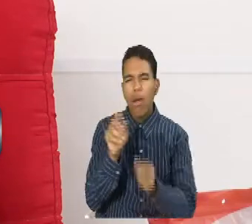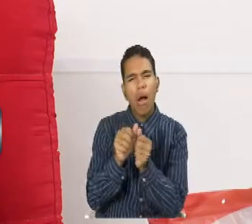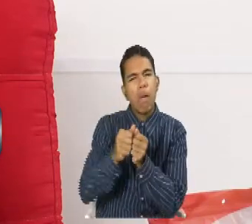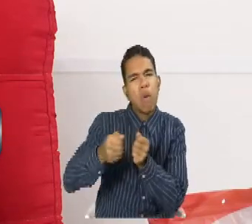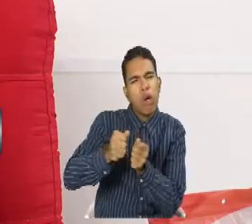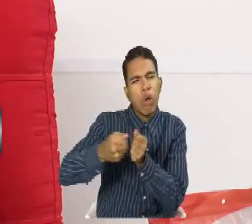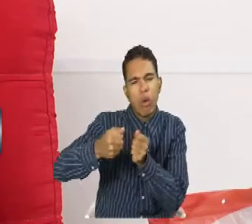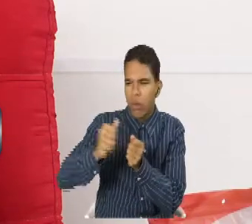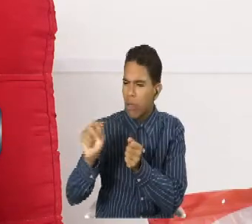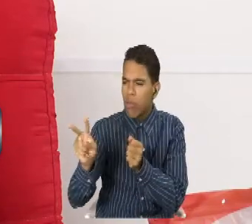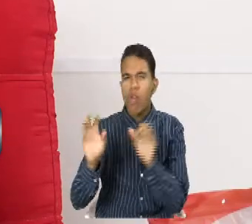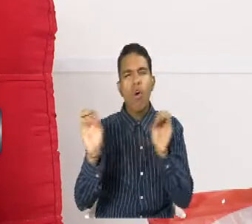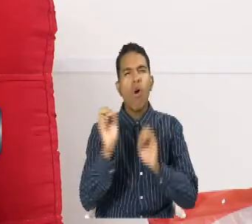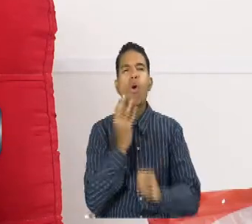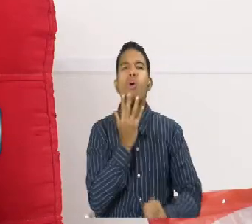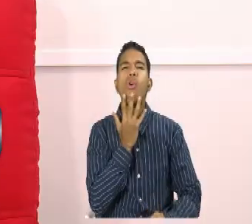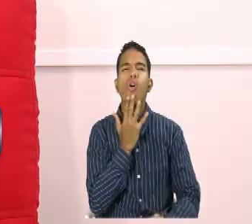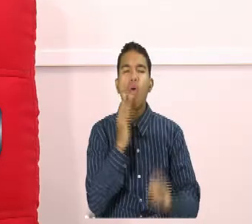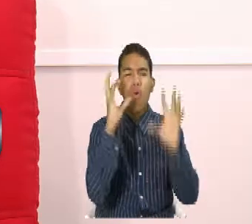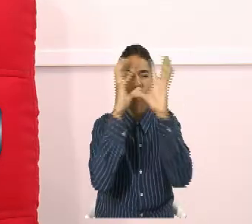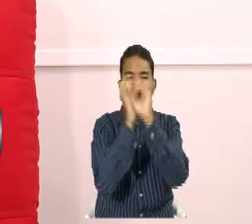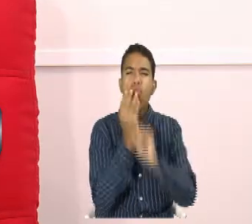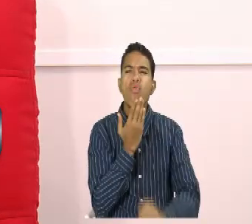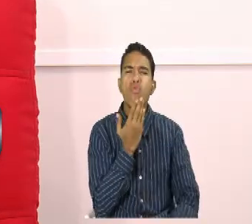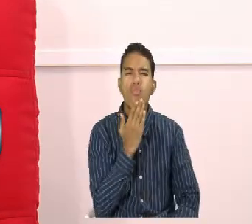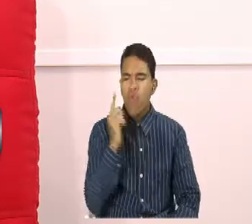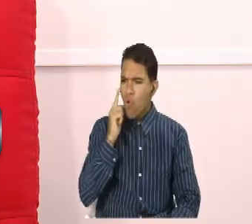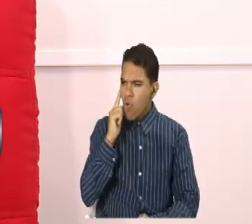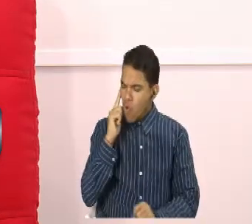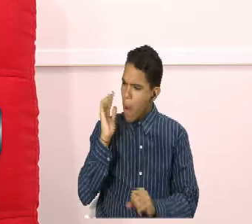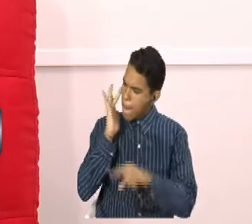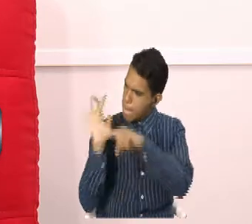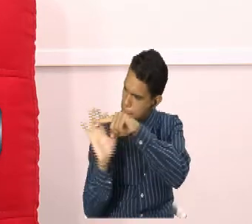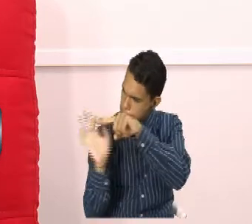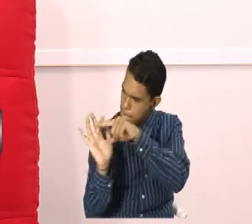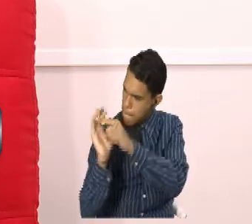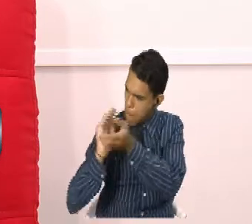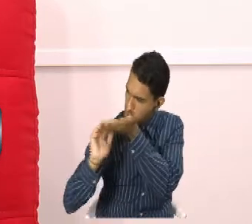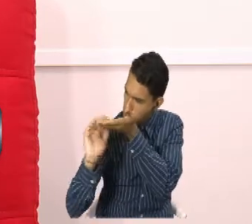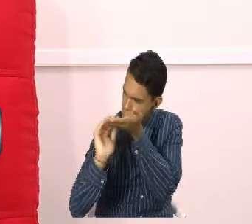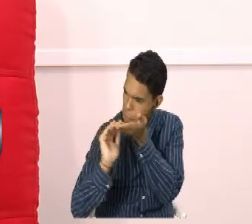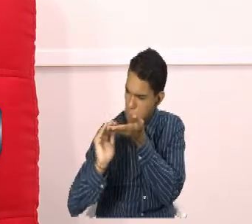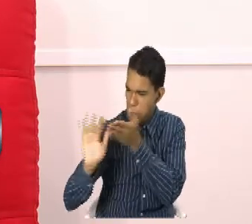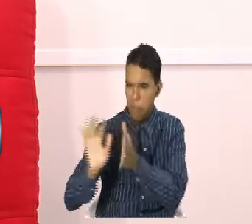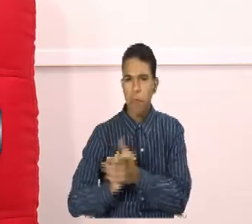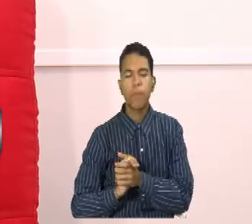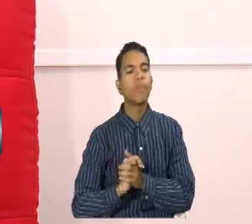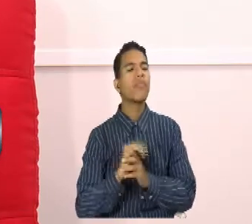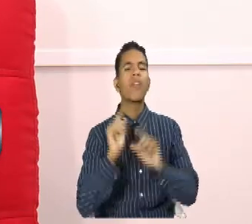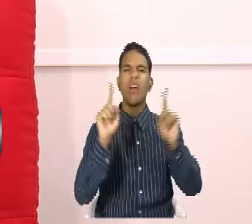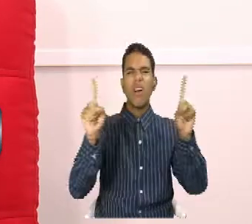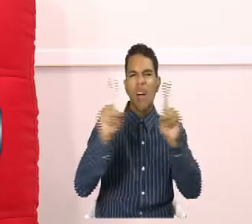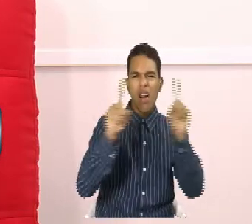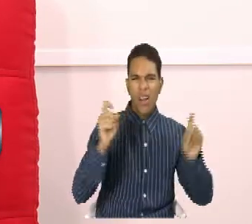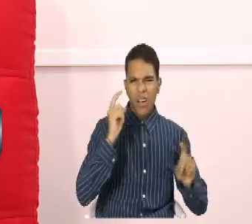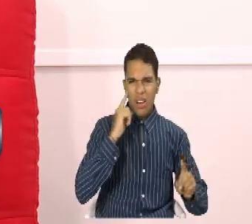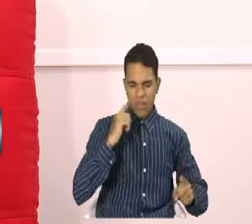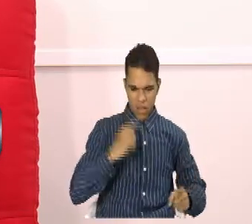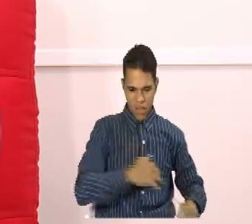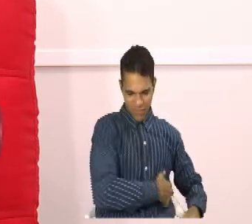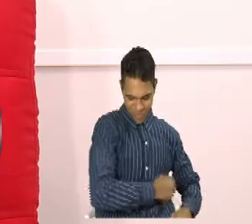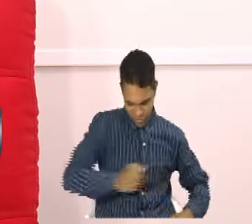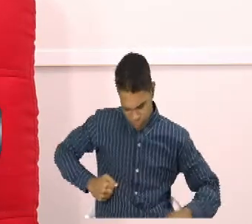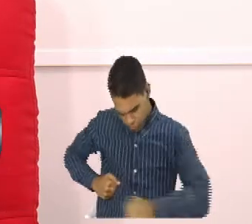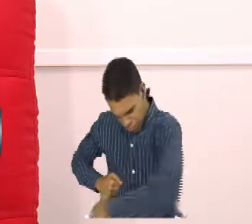posible fibrosis. Bueno, hablamos de las fajas. He escuchado algunas mujeres que dicen, bueno, yo no uso faja porque a mí me corta